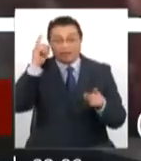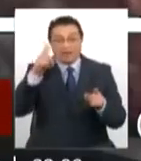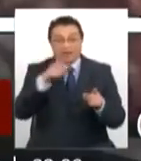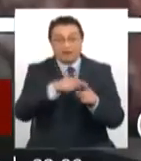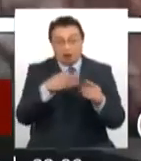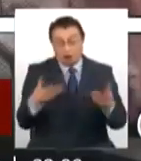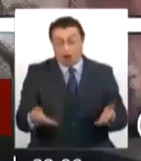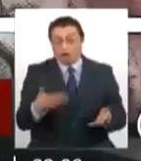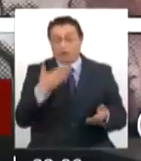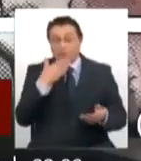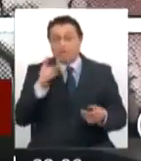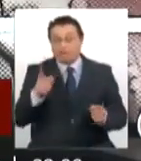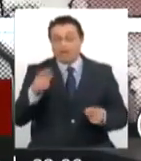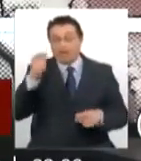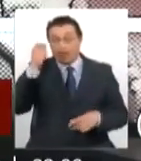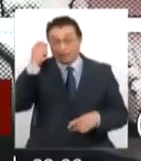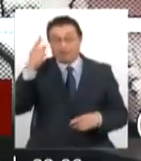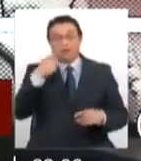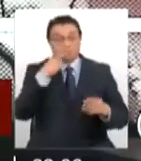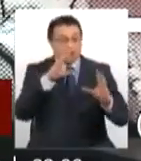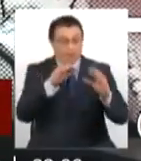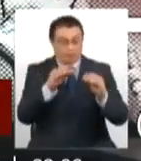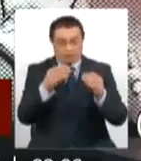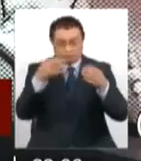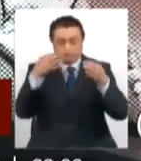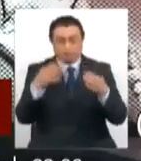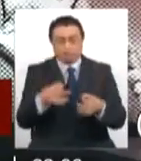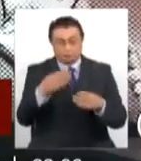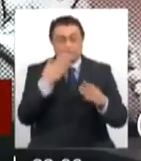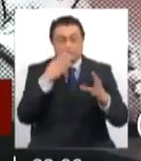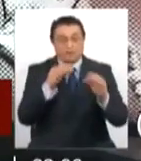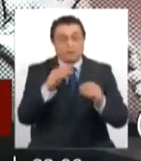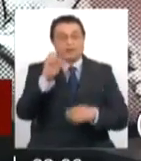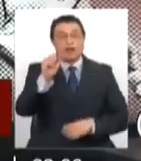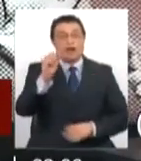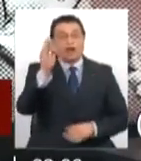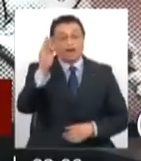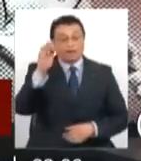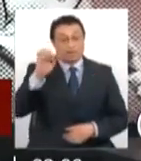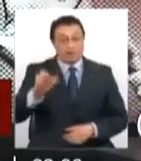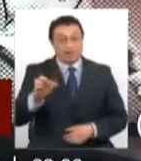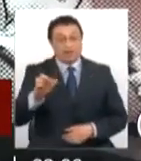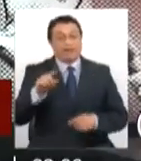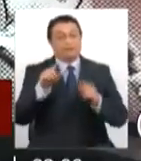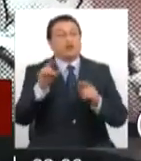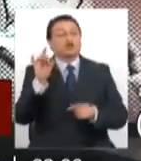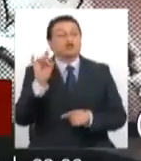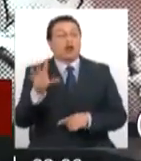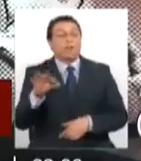entenderlo hoy también nosotros para tener una discusión sincera, que cuando hablamos de las AFP, no solamente hablamos de